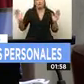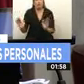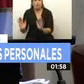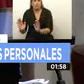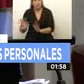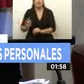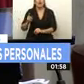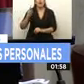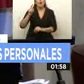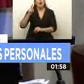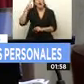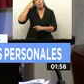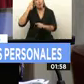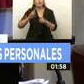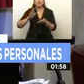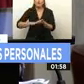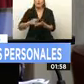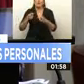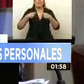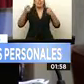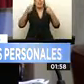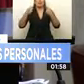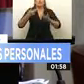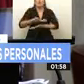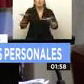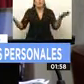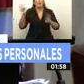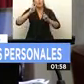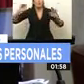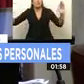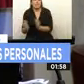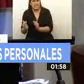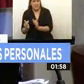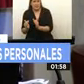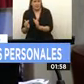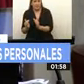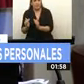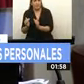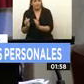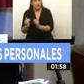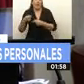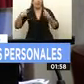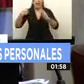sentido social del gasto público déficit cero achicamiento del gasto